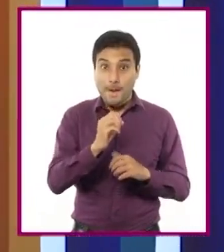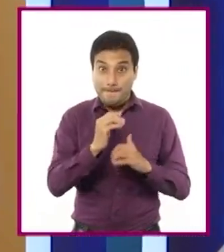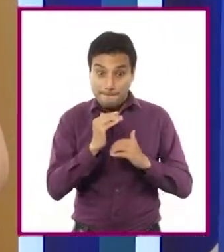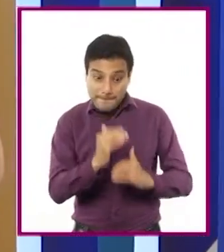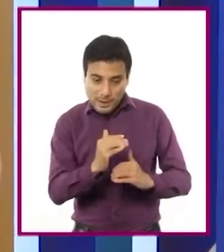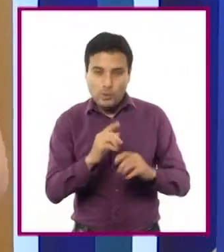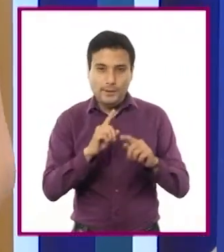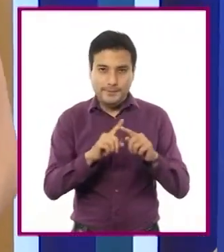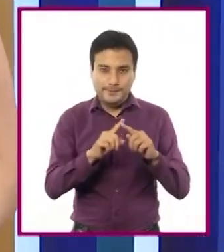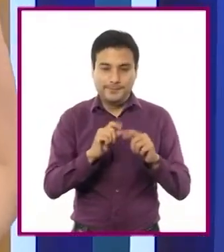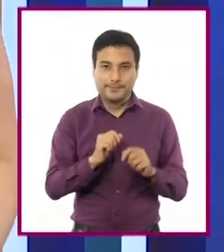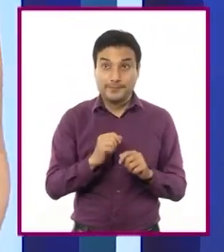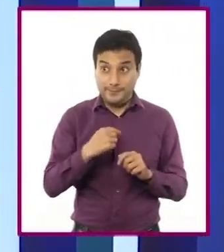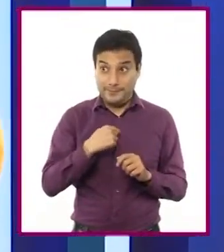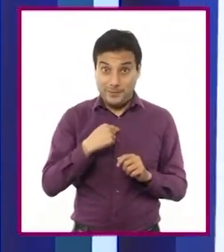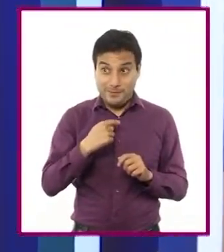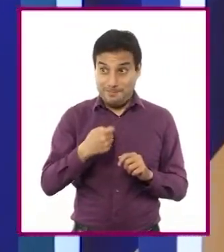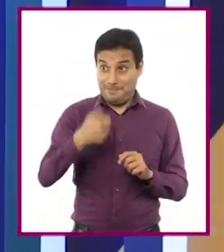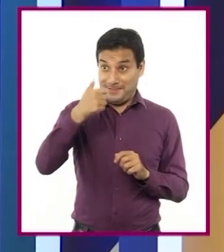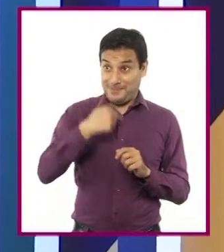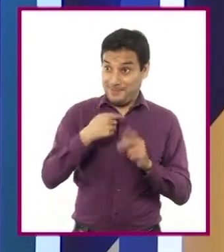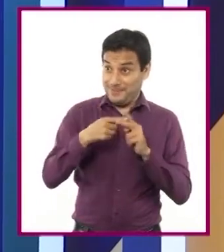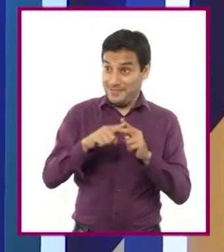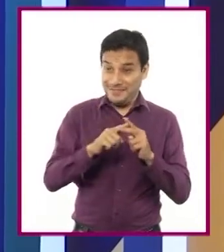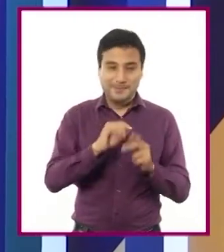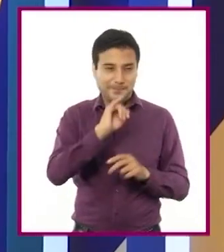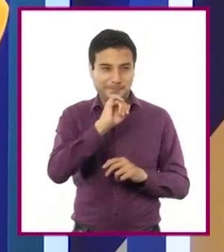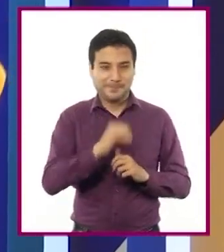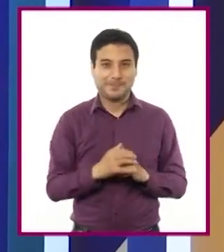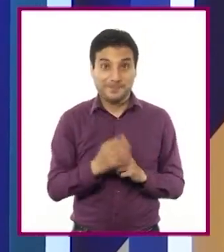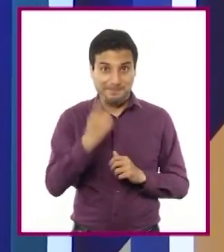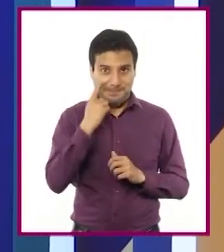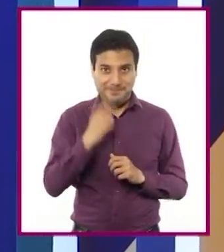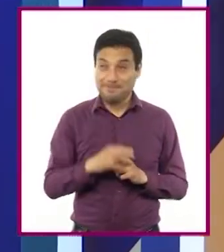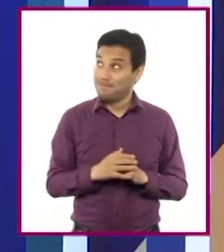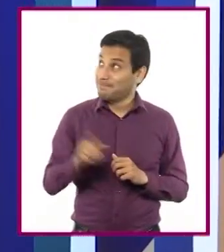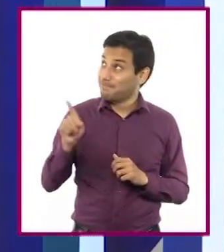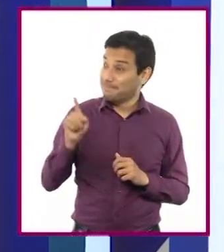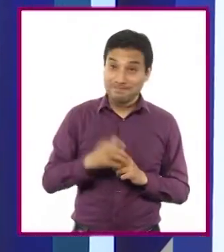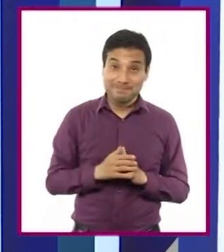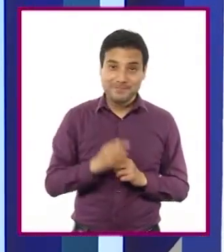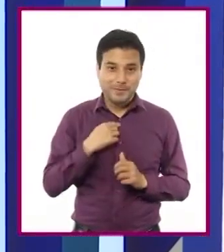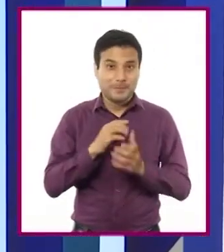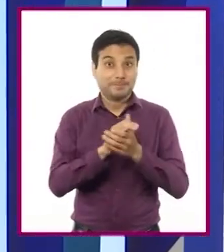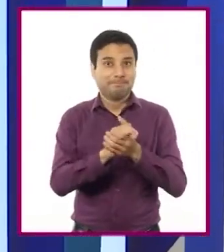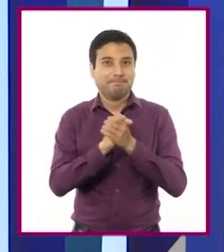claro. ¿Puedo hacer el primer tiro? ¡Claro que sí! Aquí tengo los dados. Hago mi primer lanzamiento.